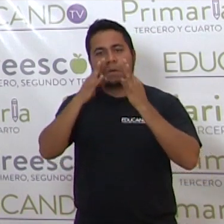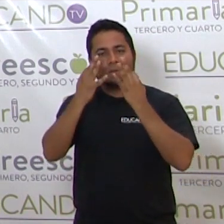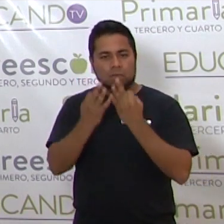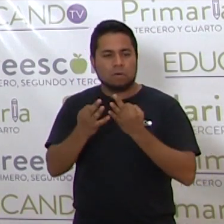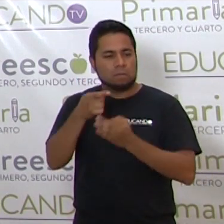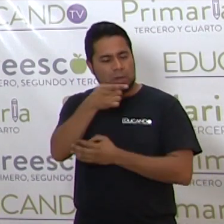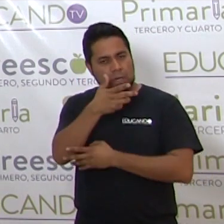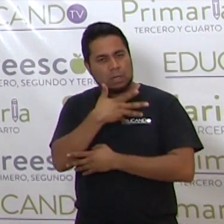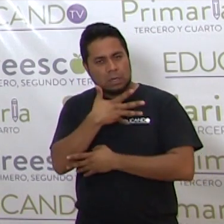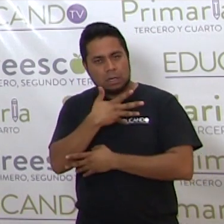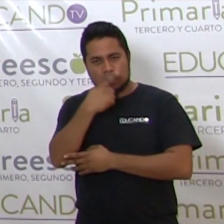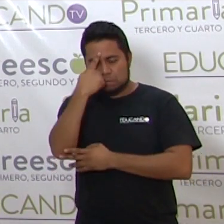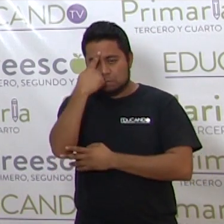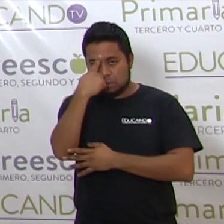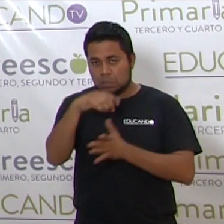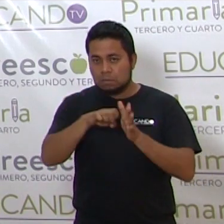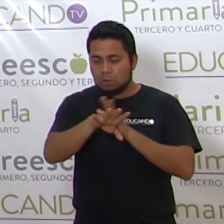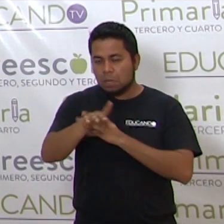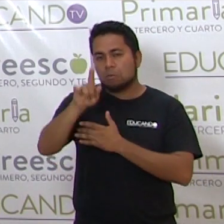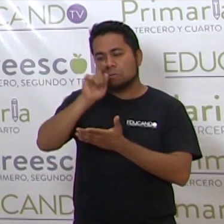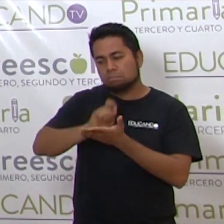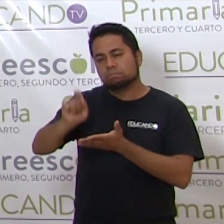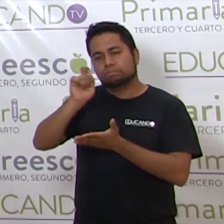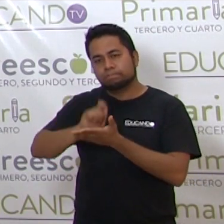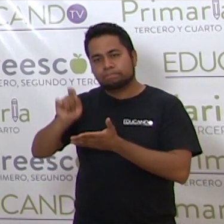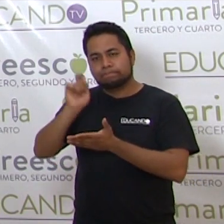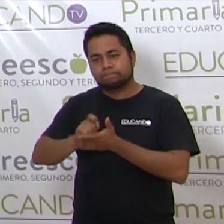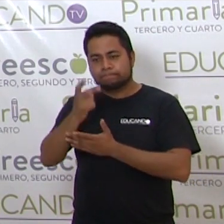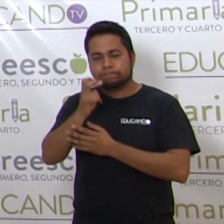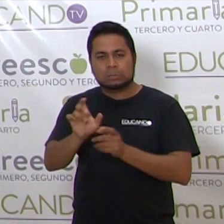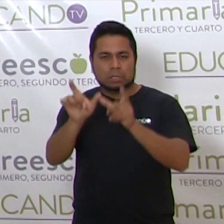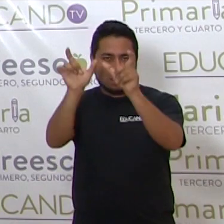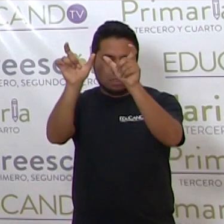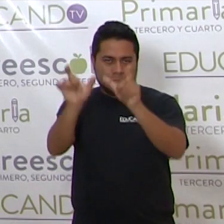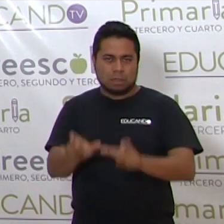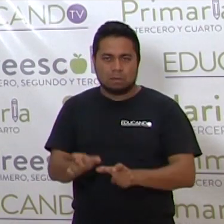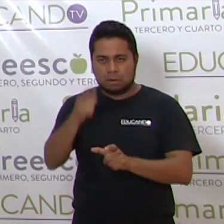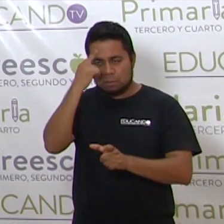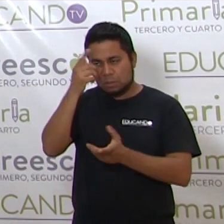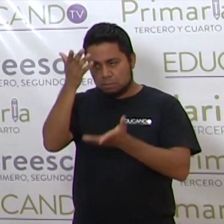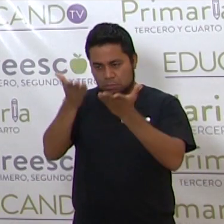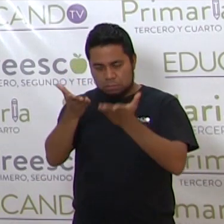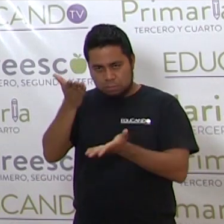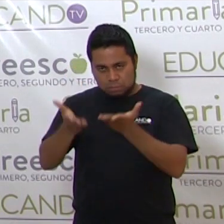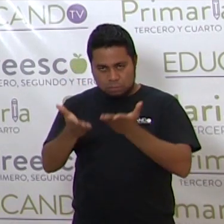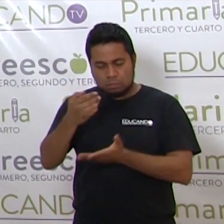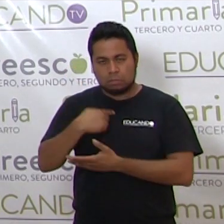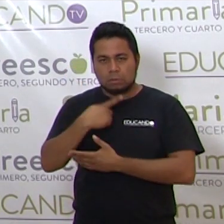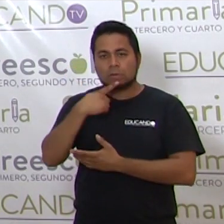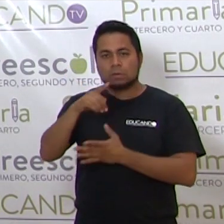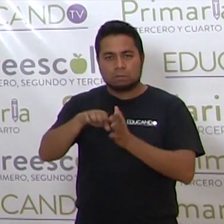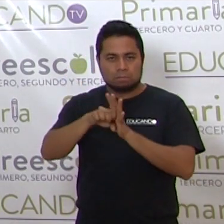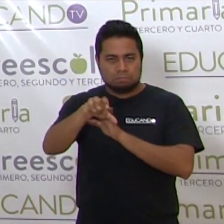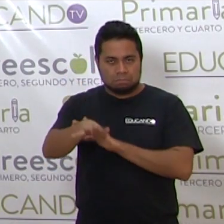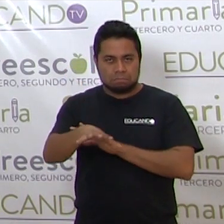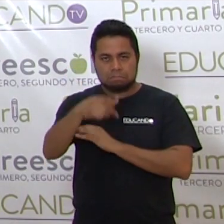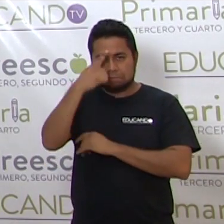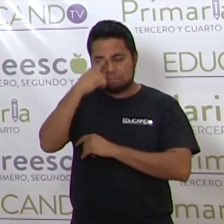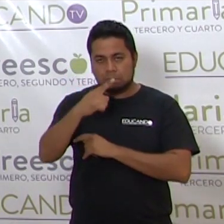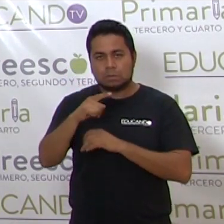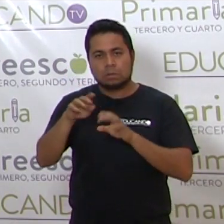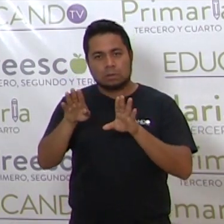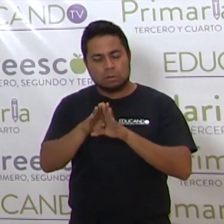de redactar estas tablas comparativas con me refiero a el